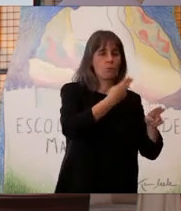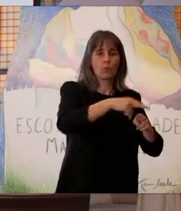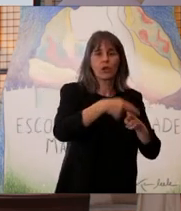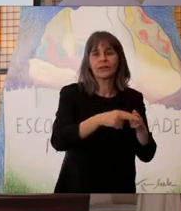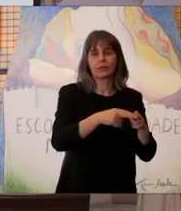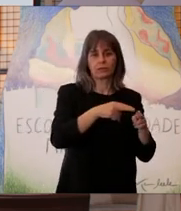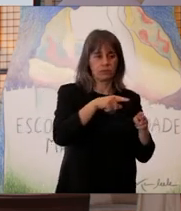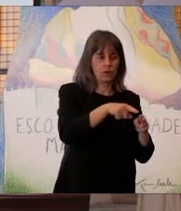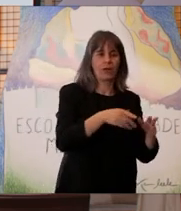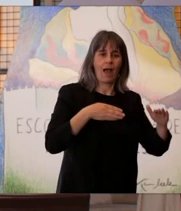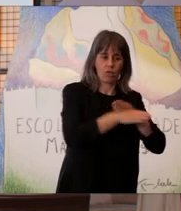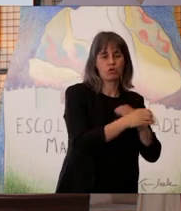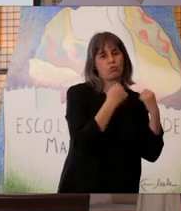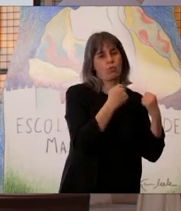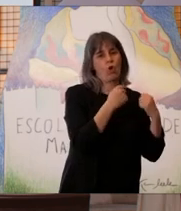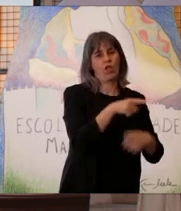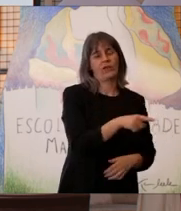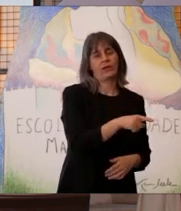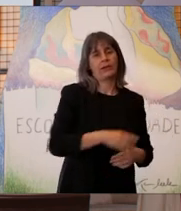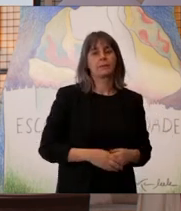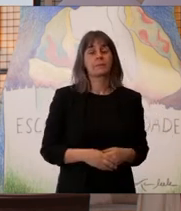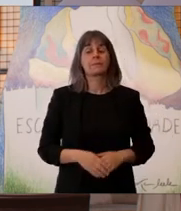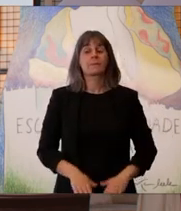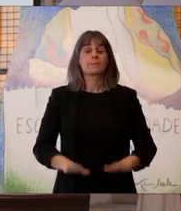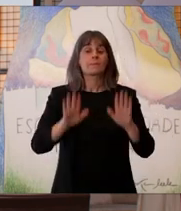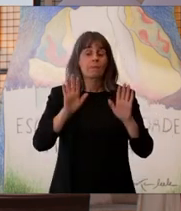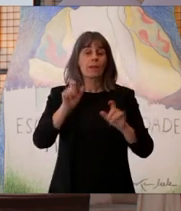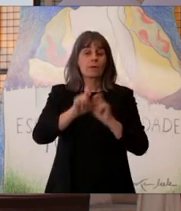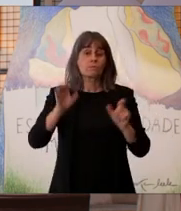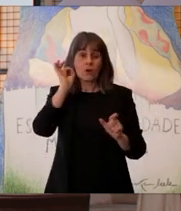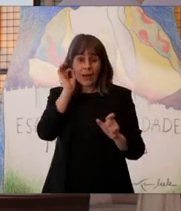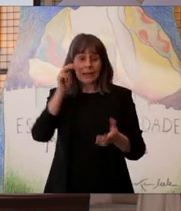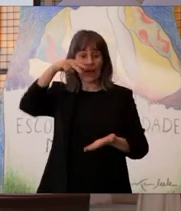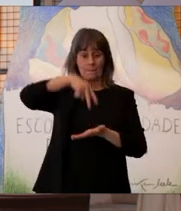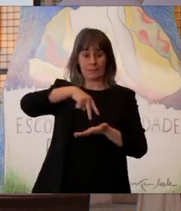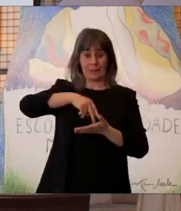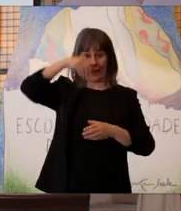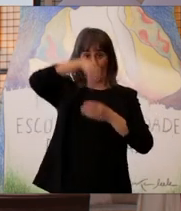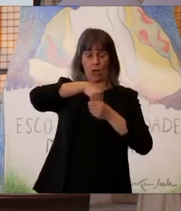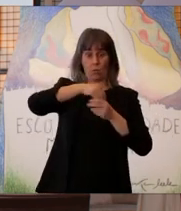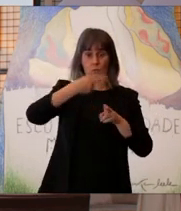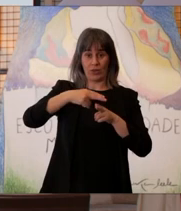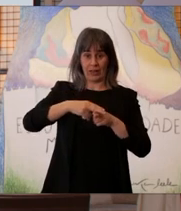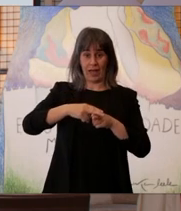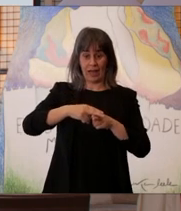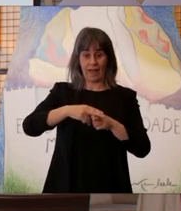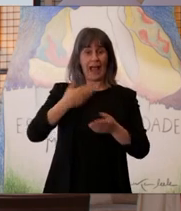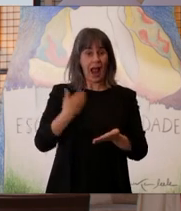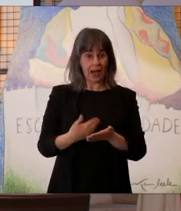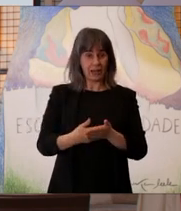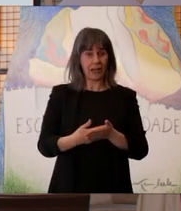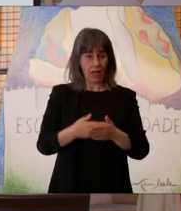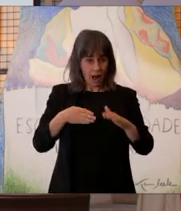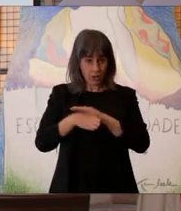a ese poder pero la presencia de las mujeres en política garantiza el acceso al poder y yo creo que esta es una pregunta